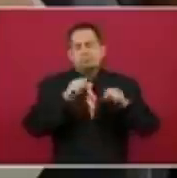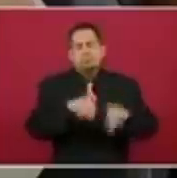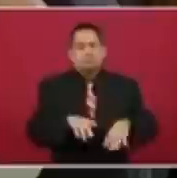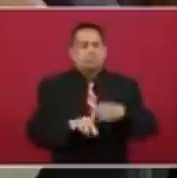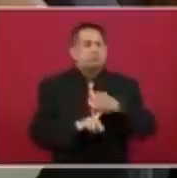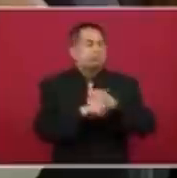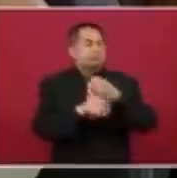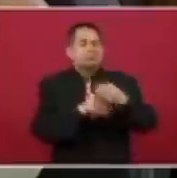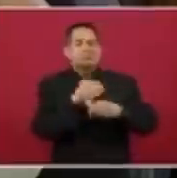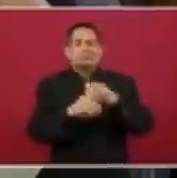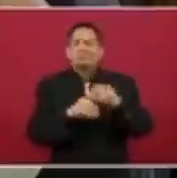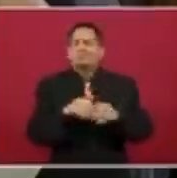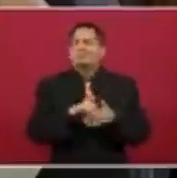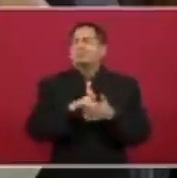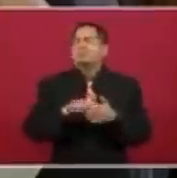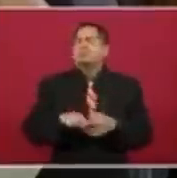controversia